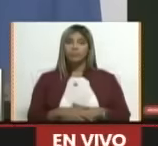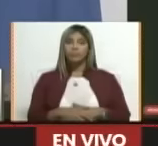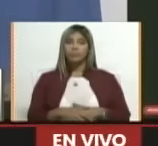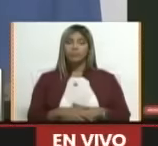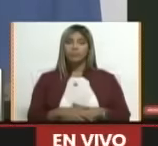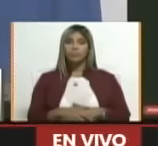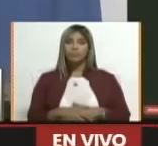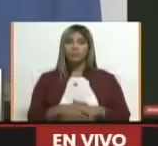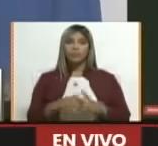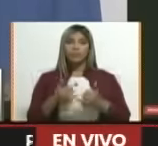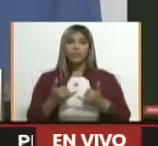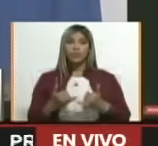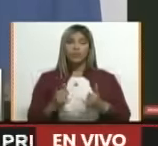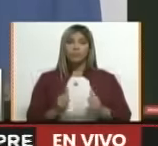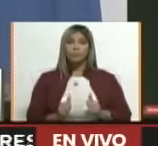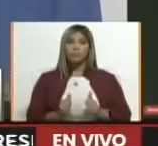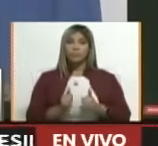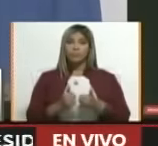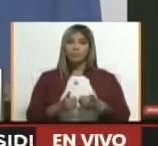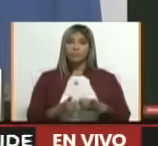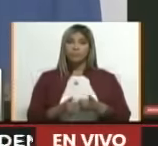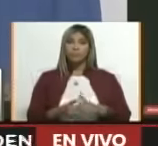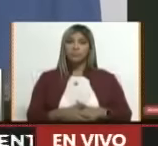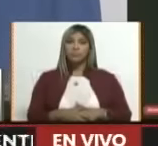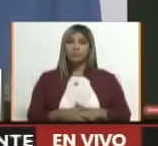Vamos a iniciar